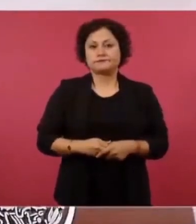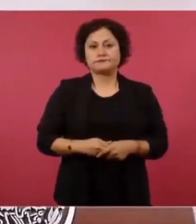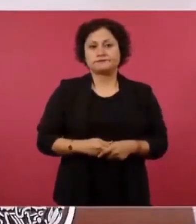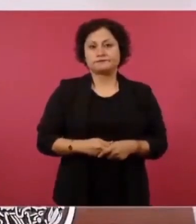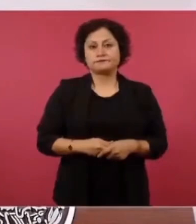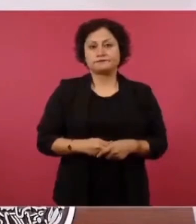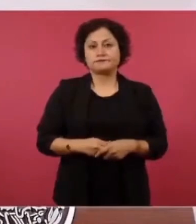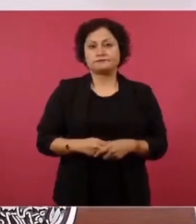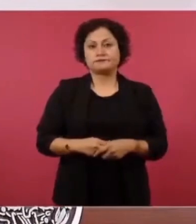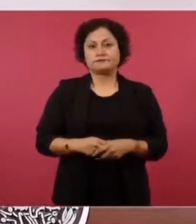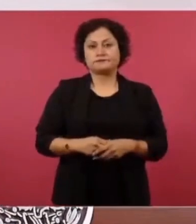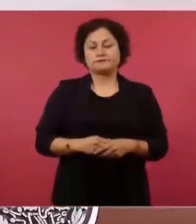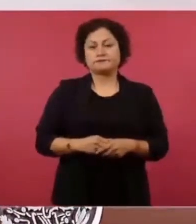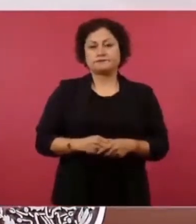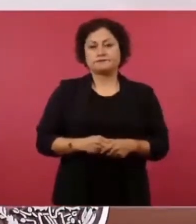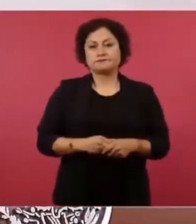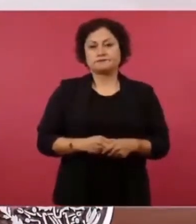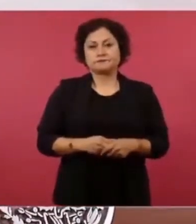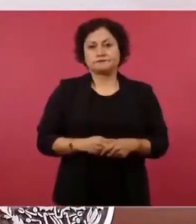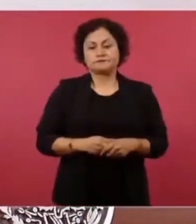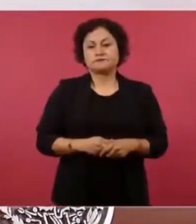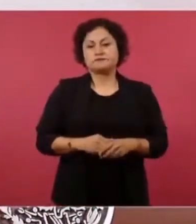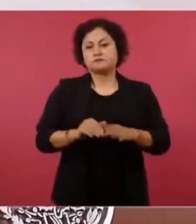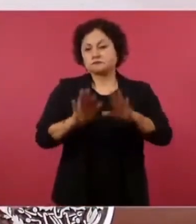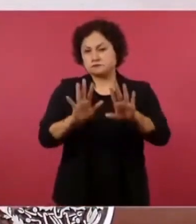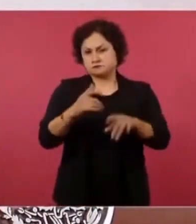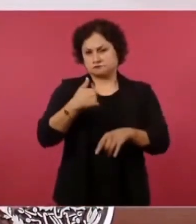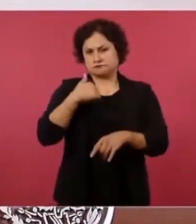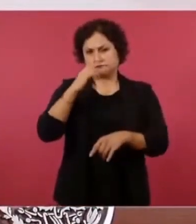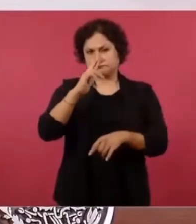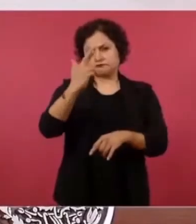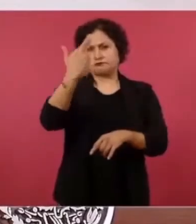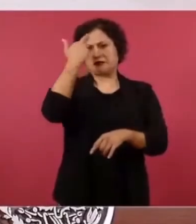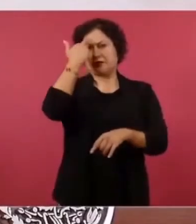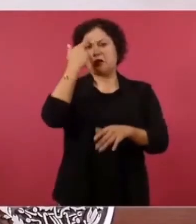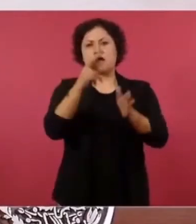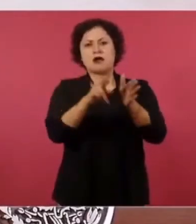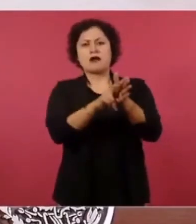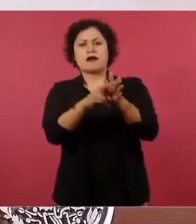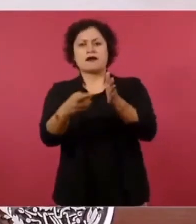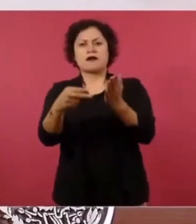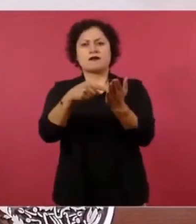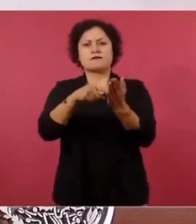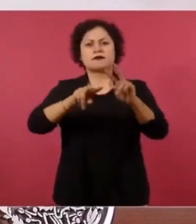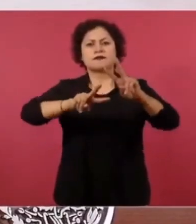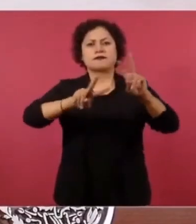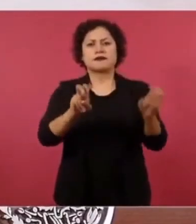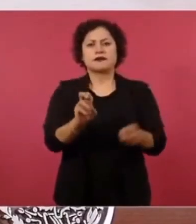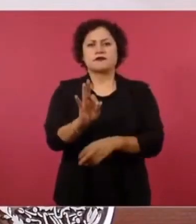Yo recuerdo que la revista Forbes